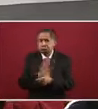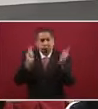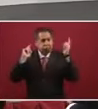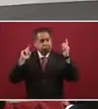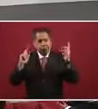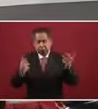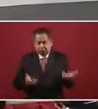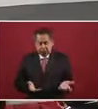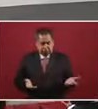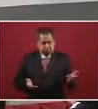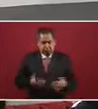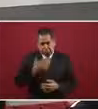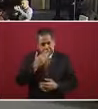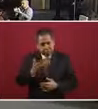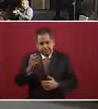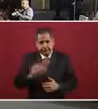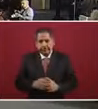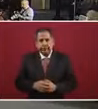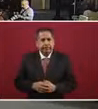Es